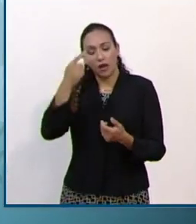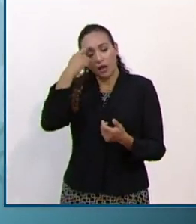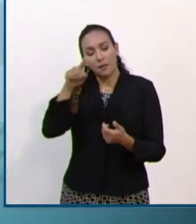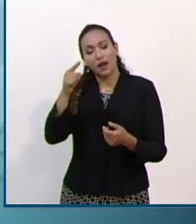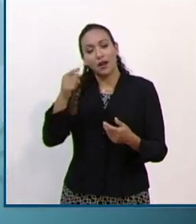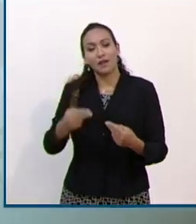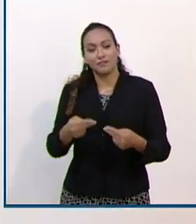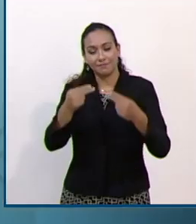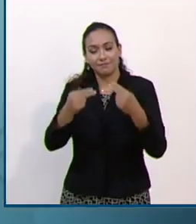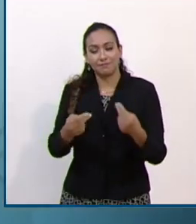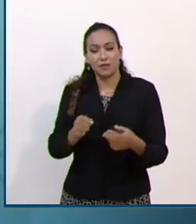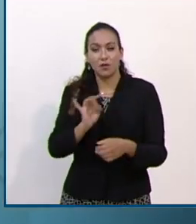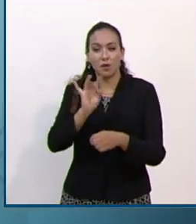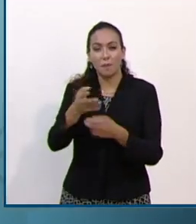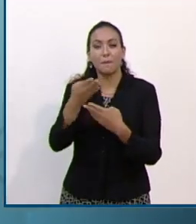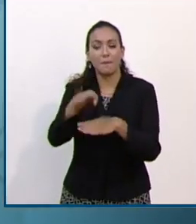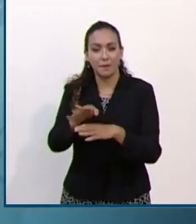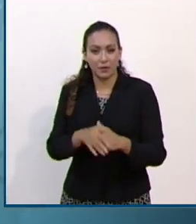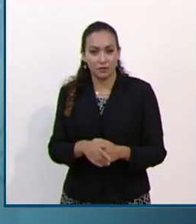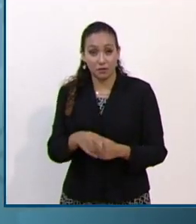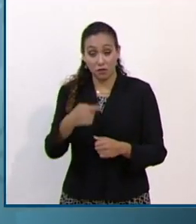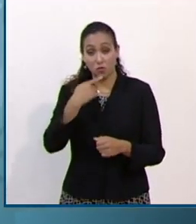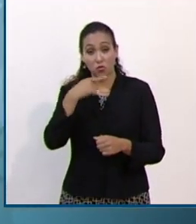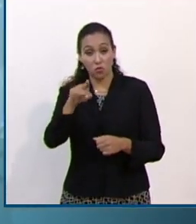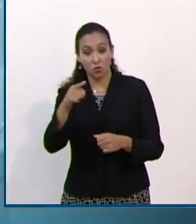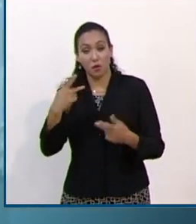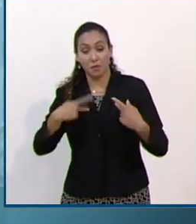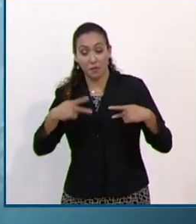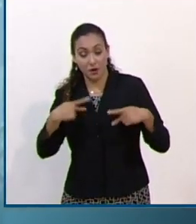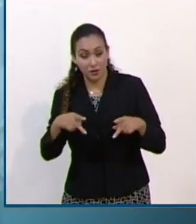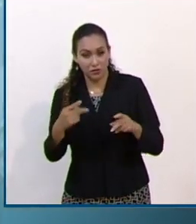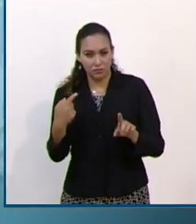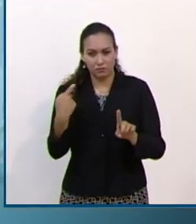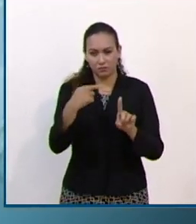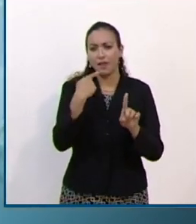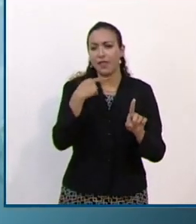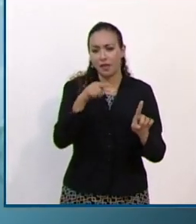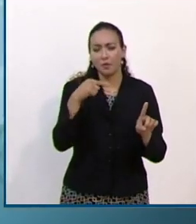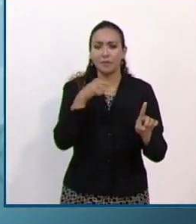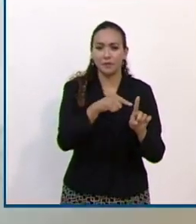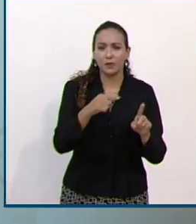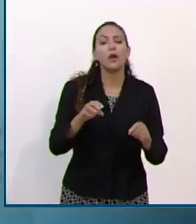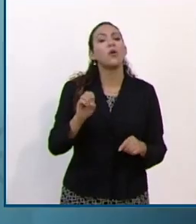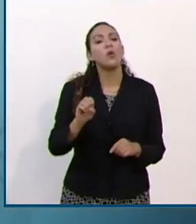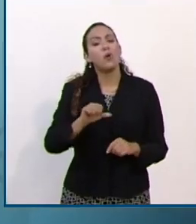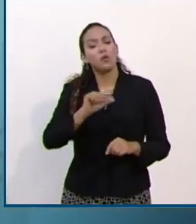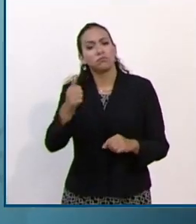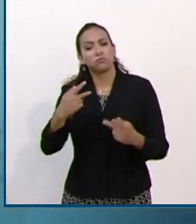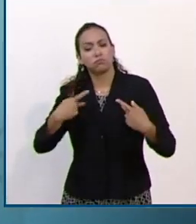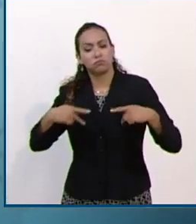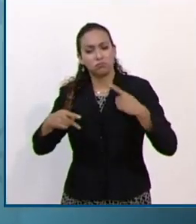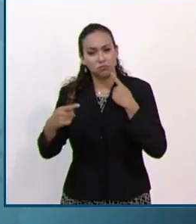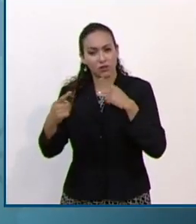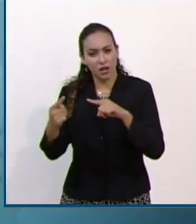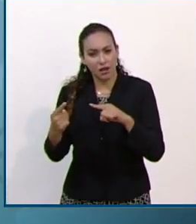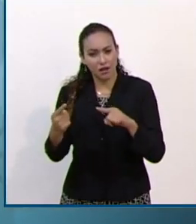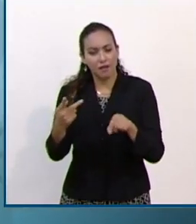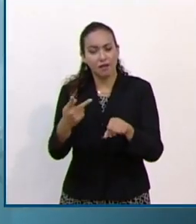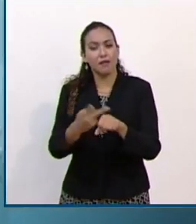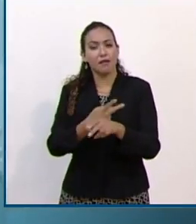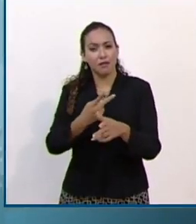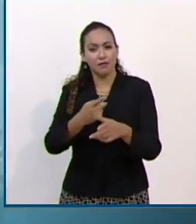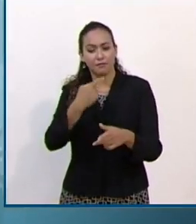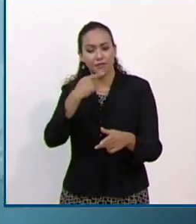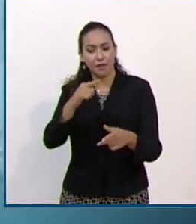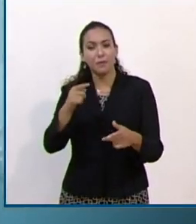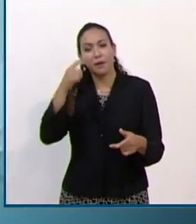mercantil, emplazamiento al juicio de amparo de la víctima u ofendido y recurso de queja contra el auto que desecha la ampliación de la